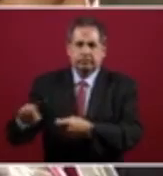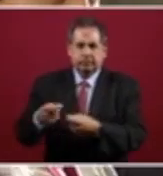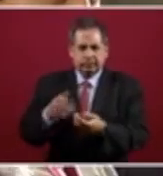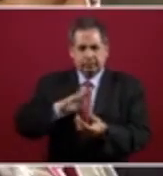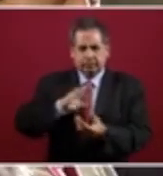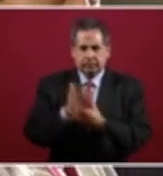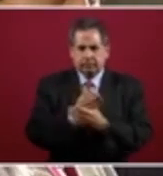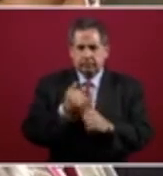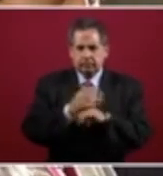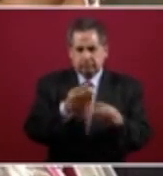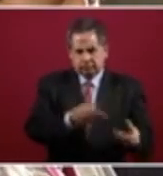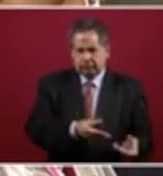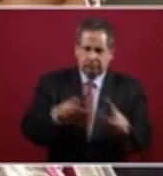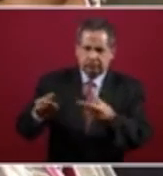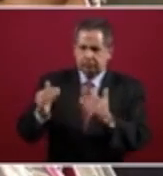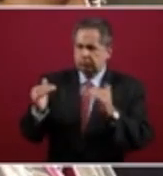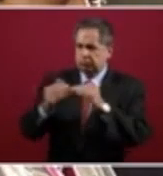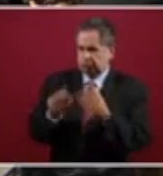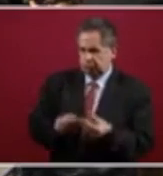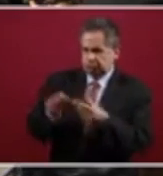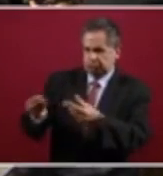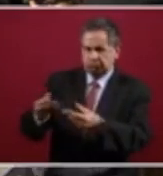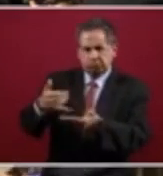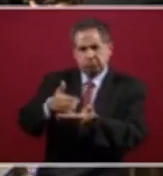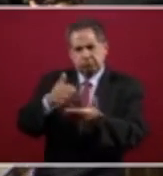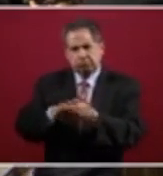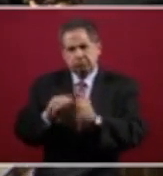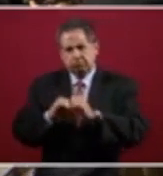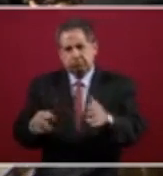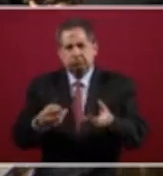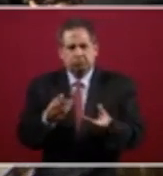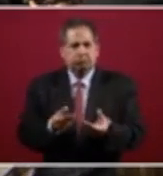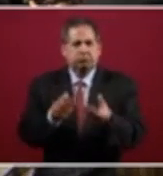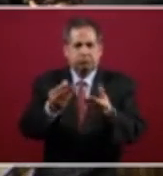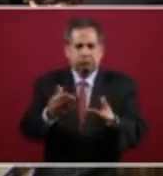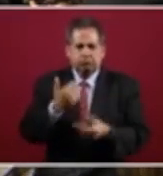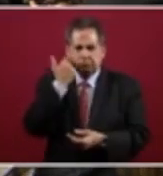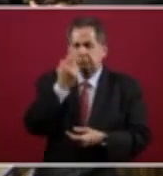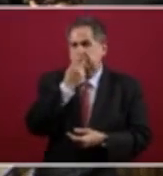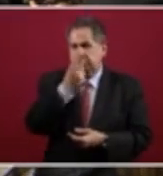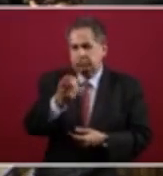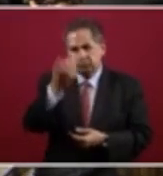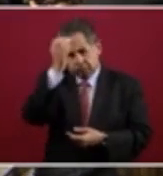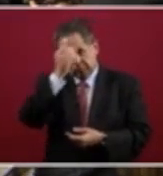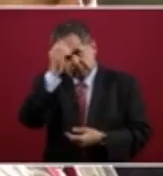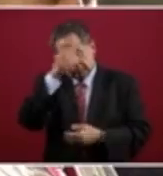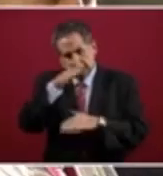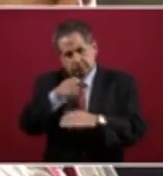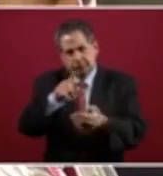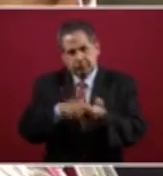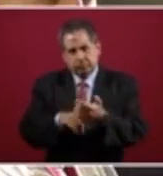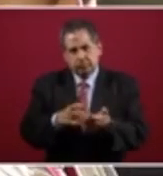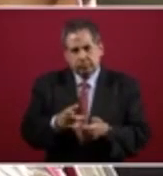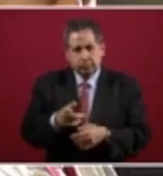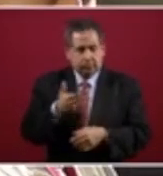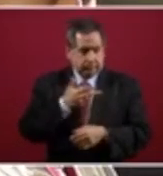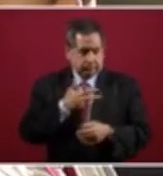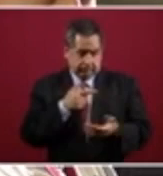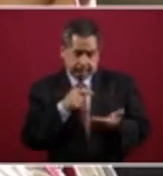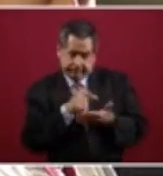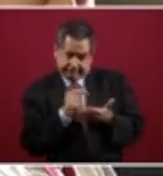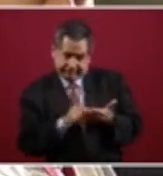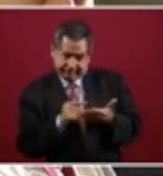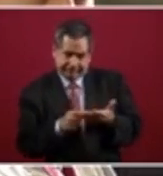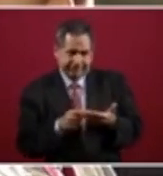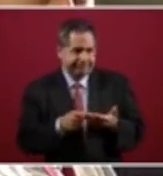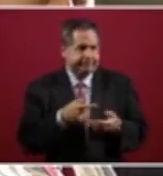esta información para empatarla y poderla publicar. Esto es lo que yo también quisiera decirle, su opinión al respecto, si tienen estos datos de